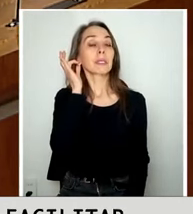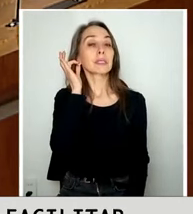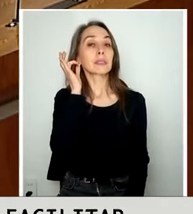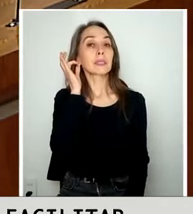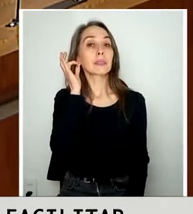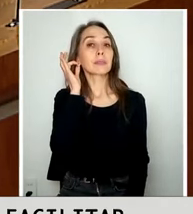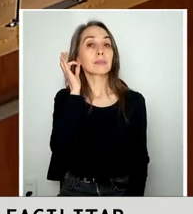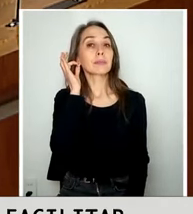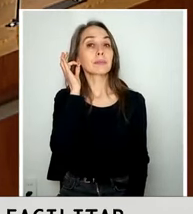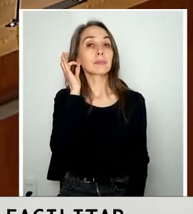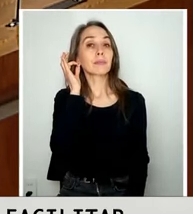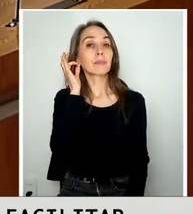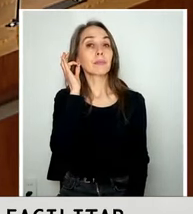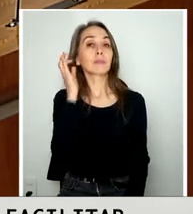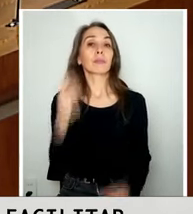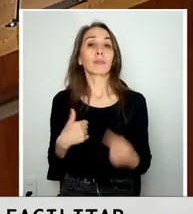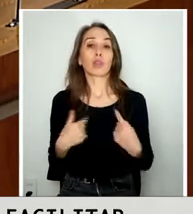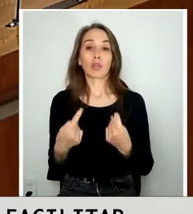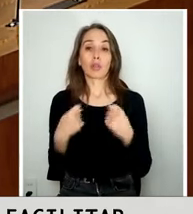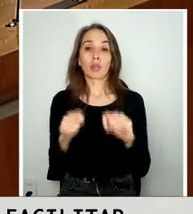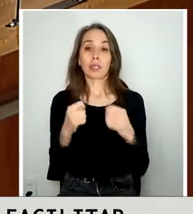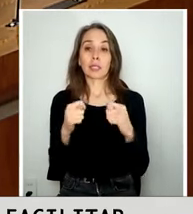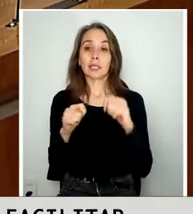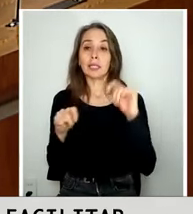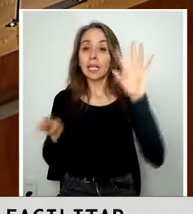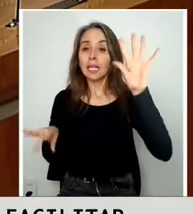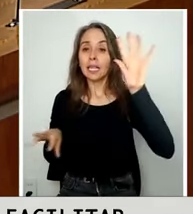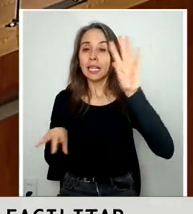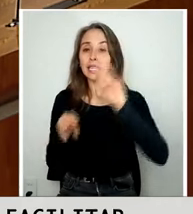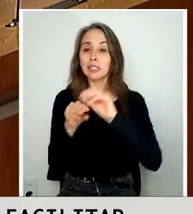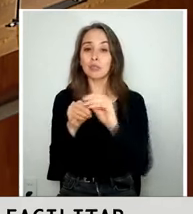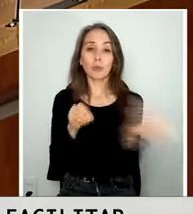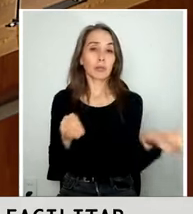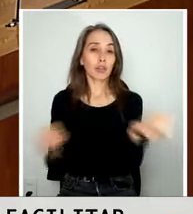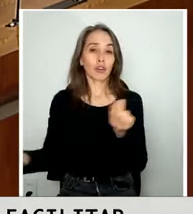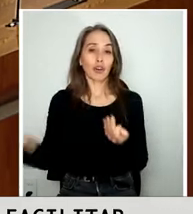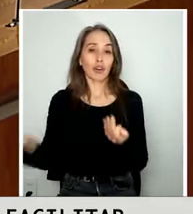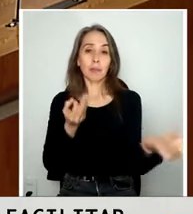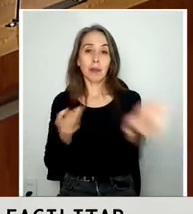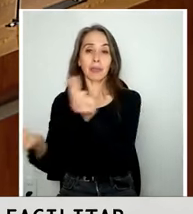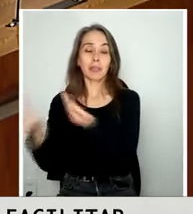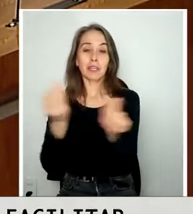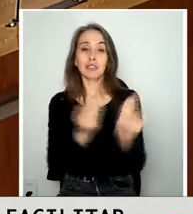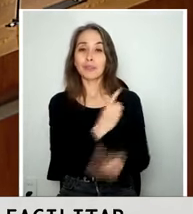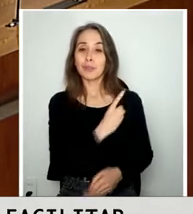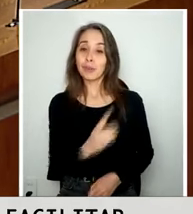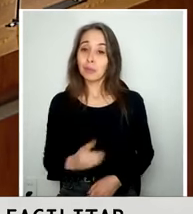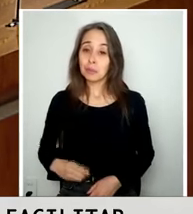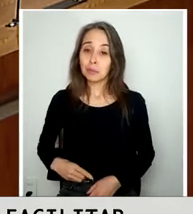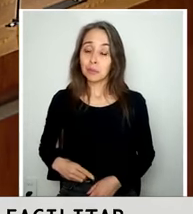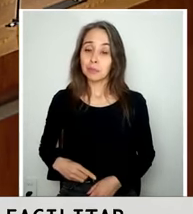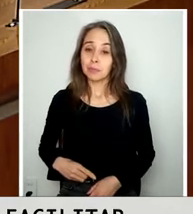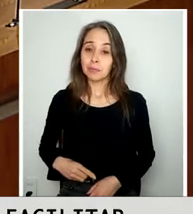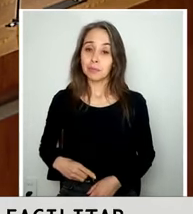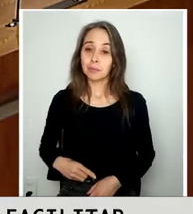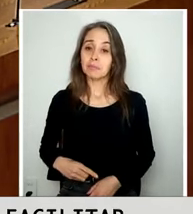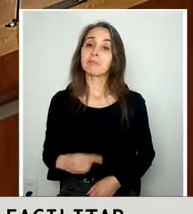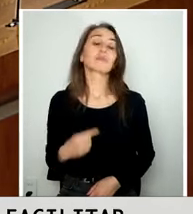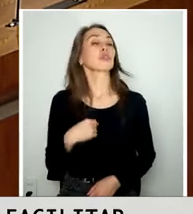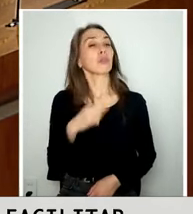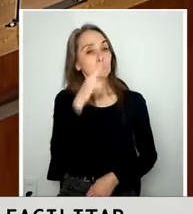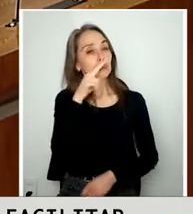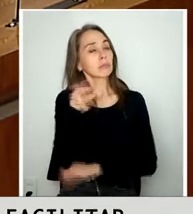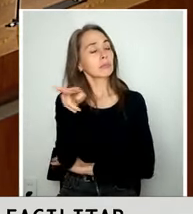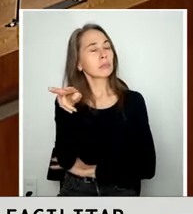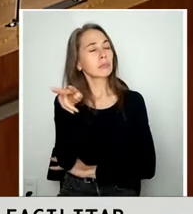he tratado de sintetizar algunos aspectos que aquí han sido señalados y que me parecen extremadamente